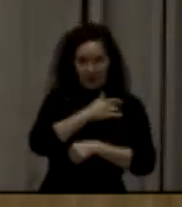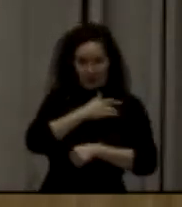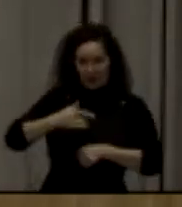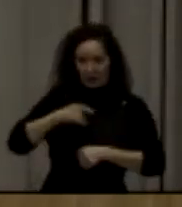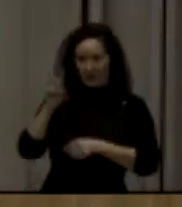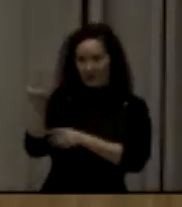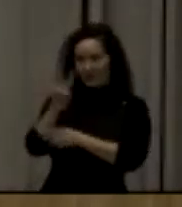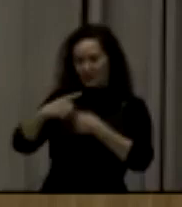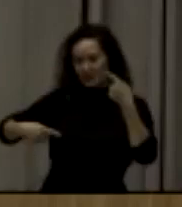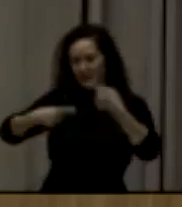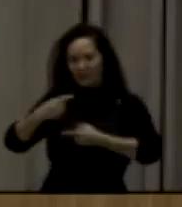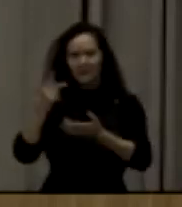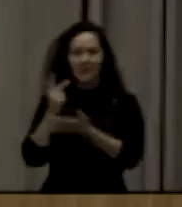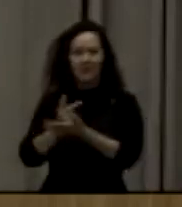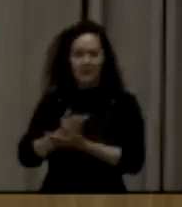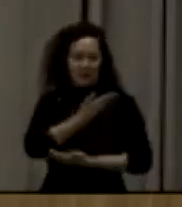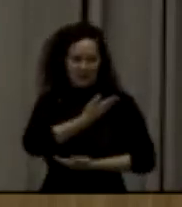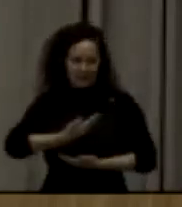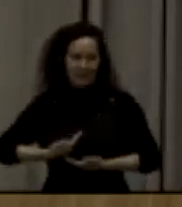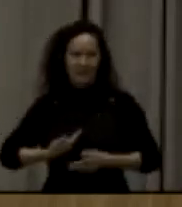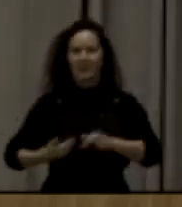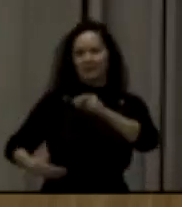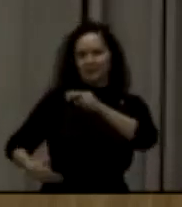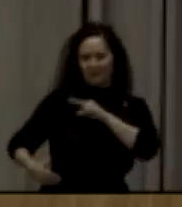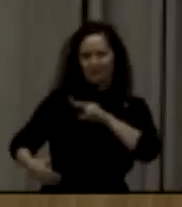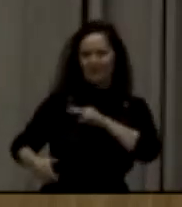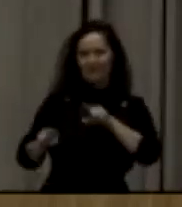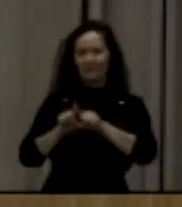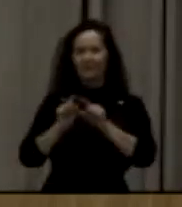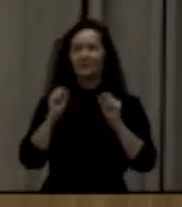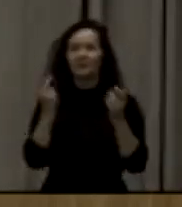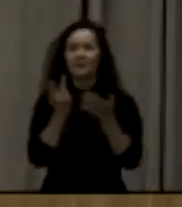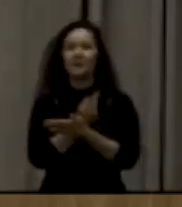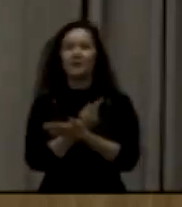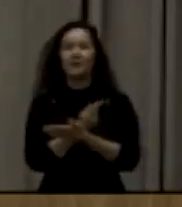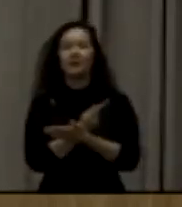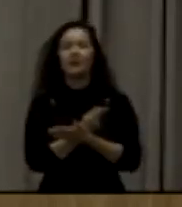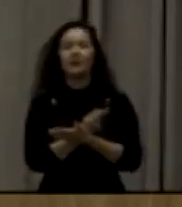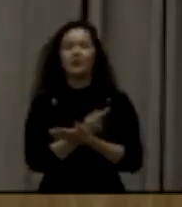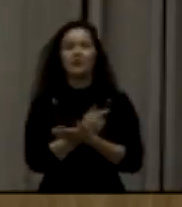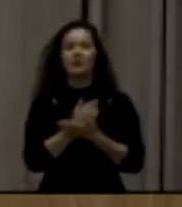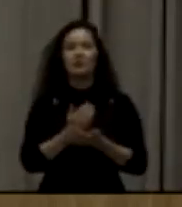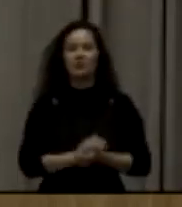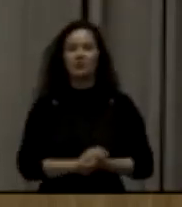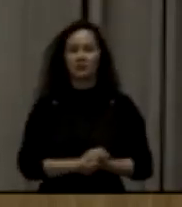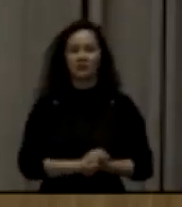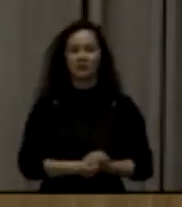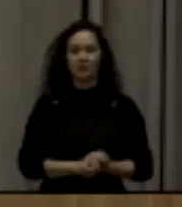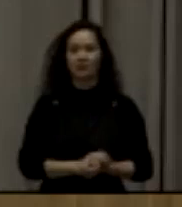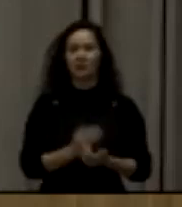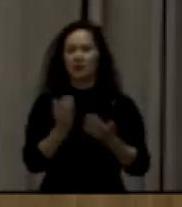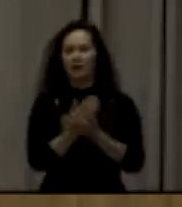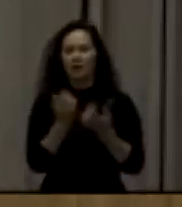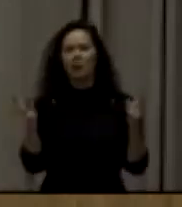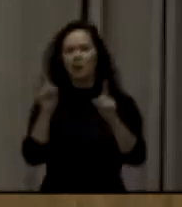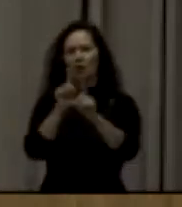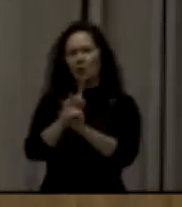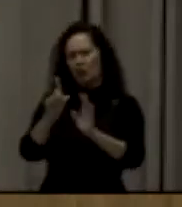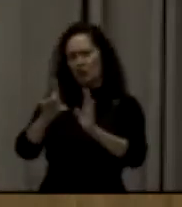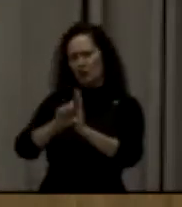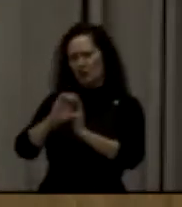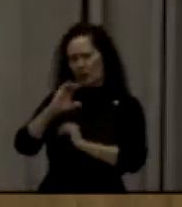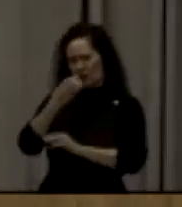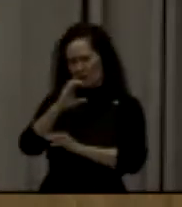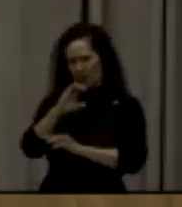lo público lo privado incluso este con planteamientos en contra de esa ley cien en Colombia y en contra